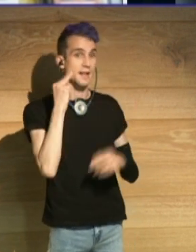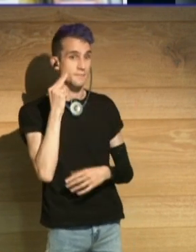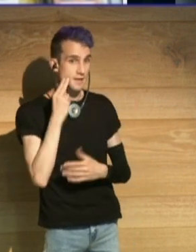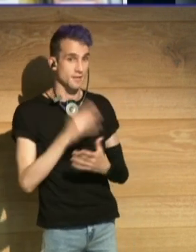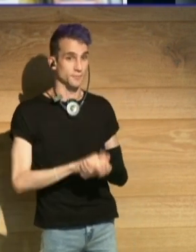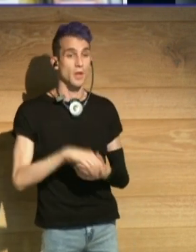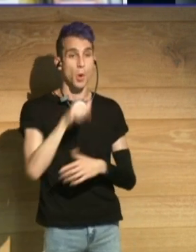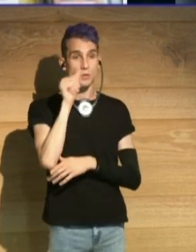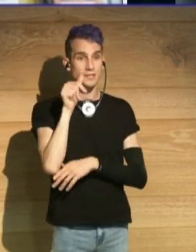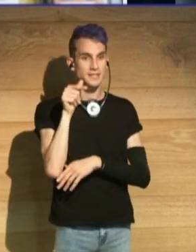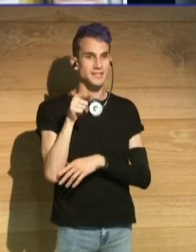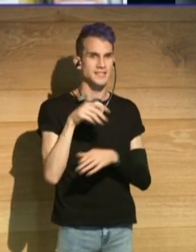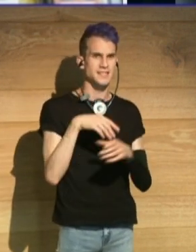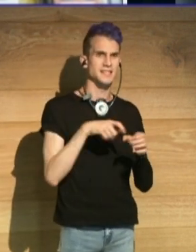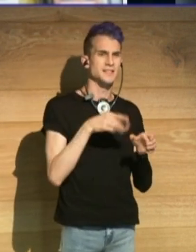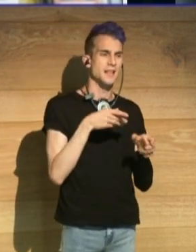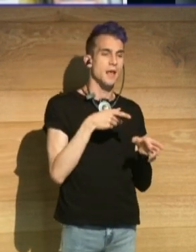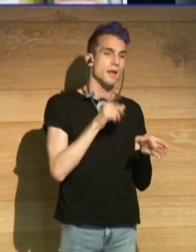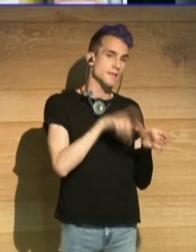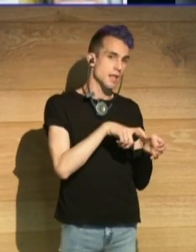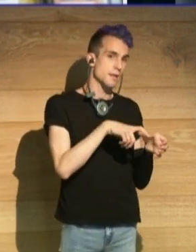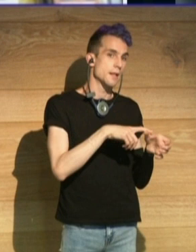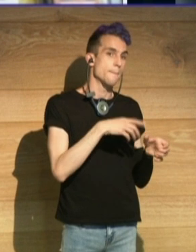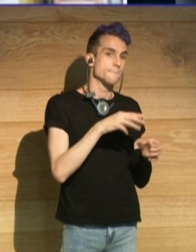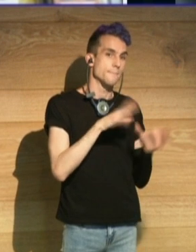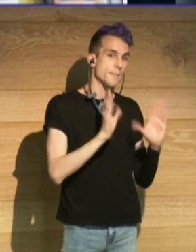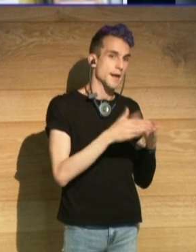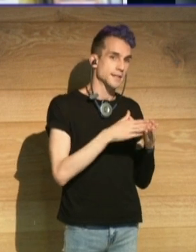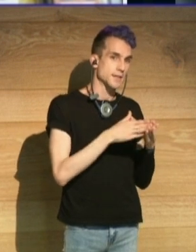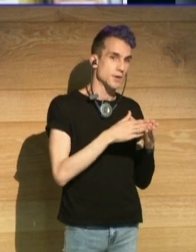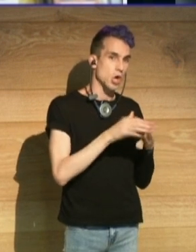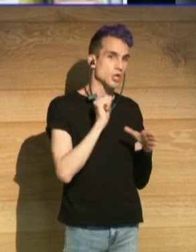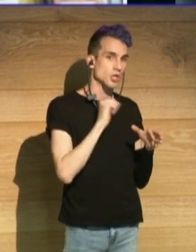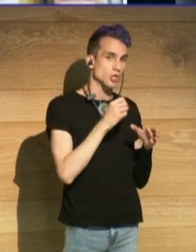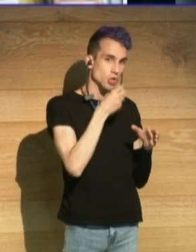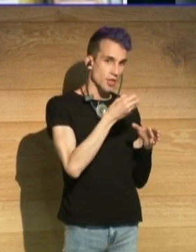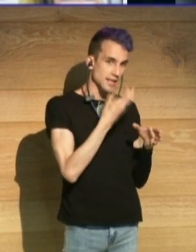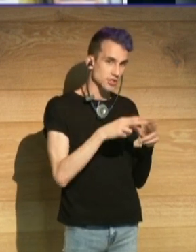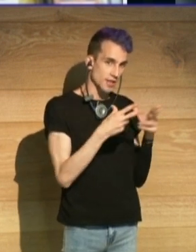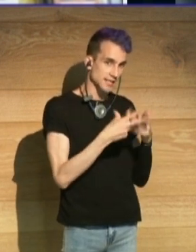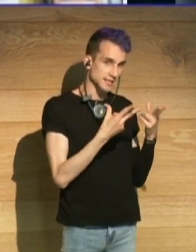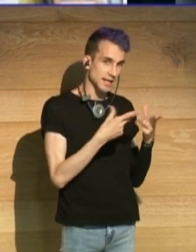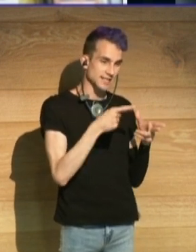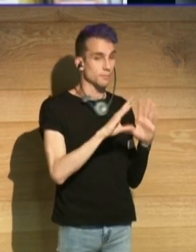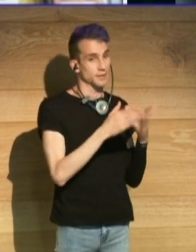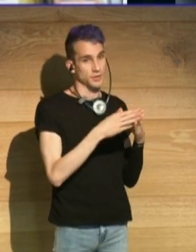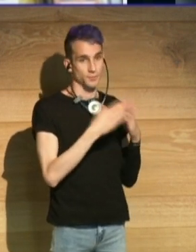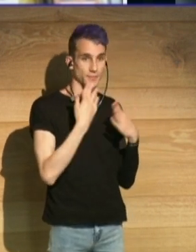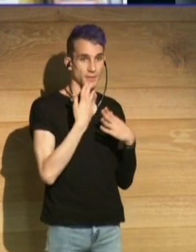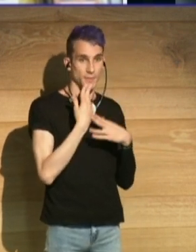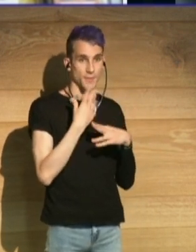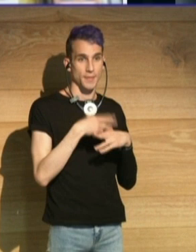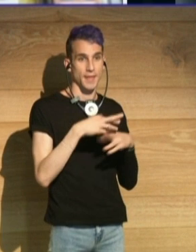Mussolini procedía del Partido Socialista, que era el Partido de la Esperanza. El Partido de la Esperanza hacia un futuro mejor,